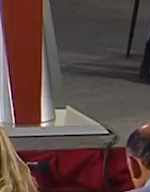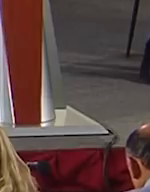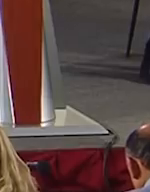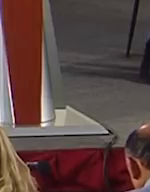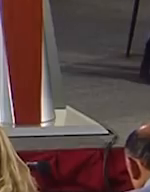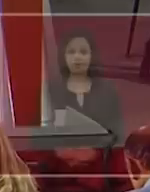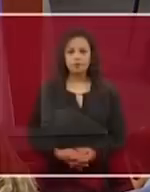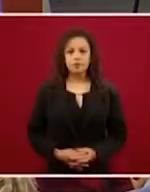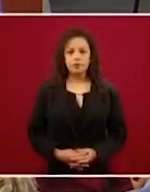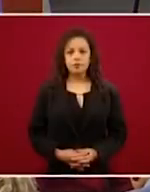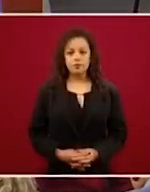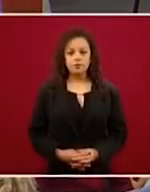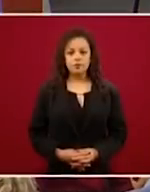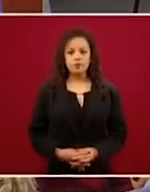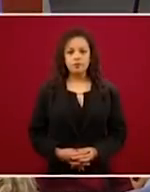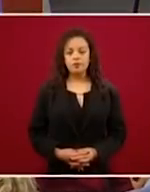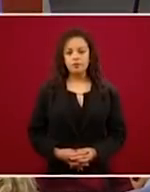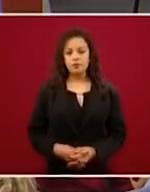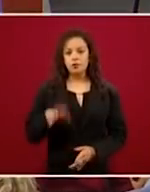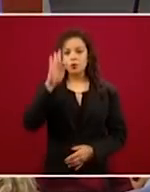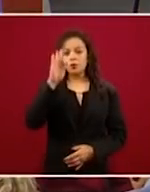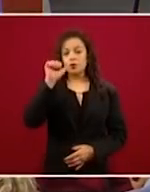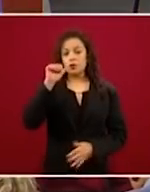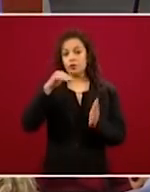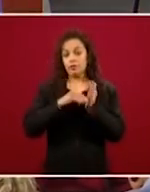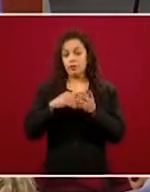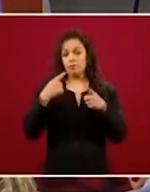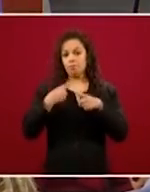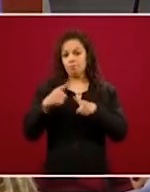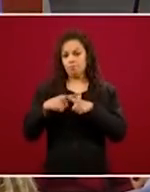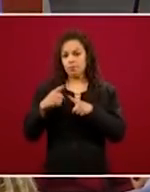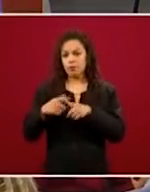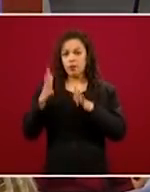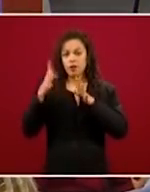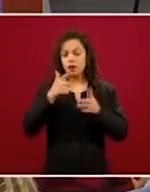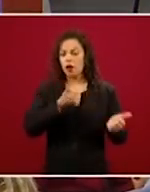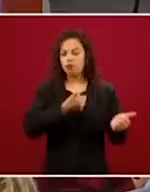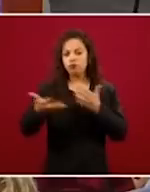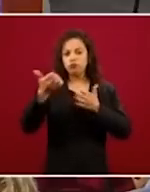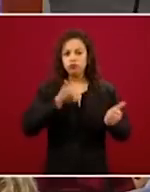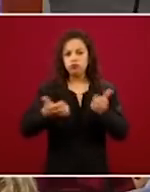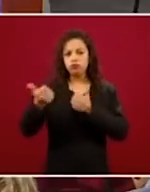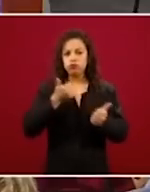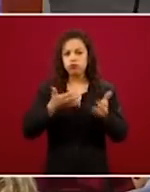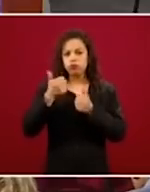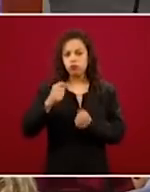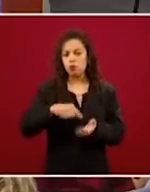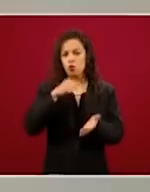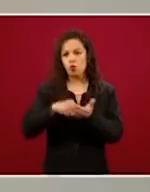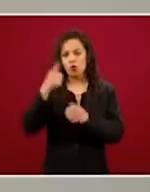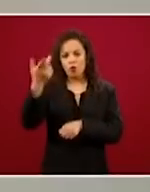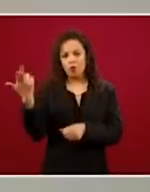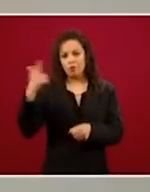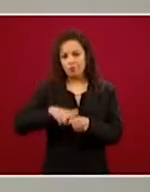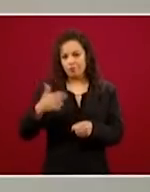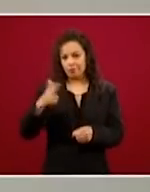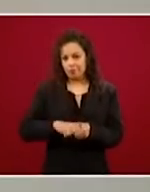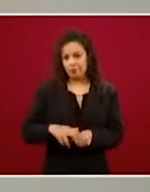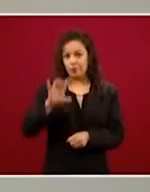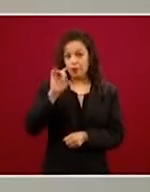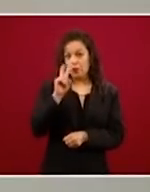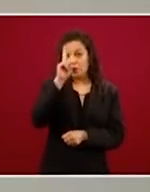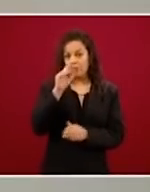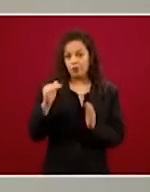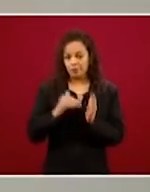ver las cifras hay más de 46 mil piezas de las cuales ya se han distribuido y entrega en los hospitales 32 mil